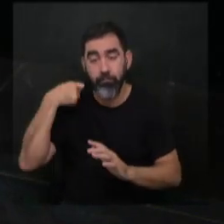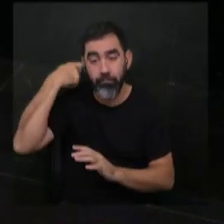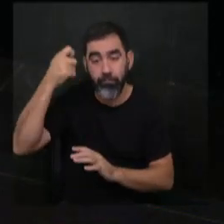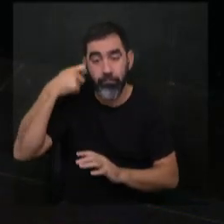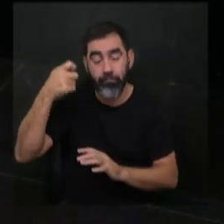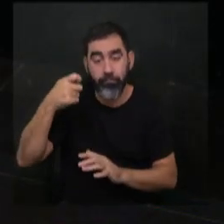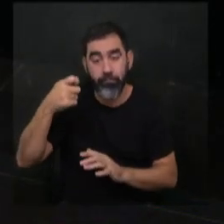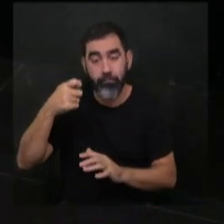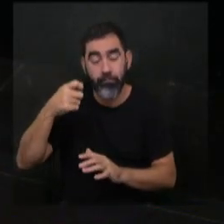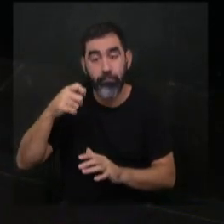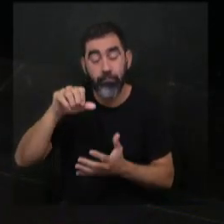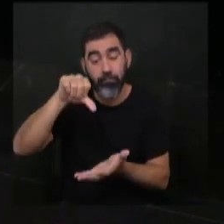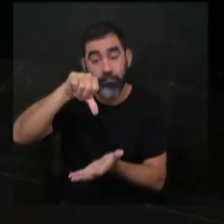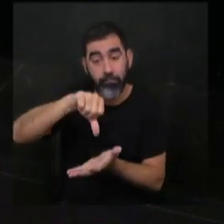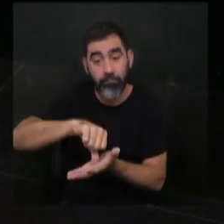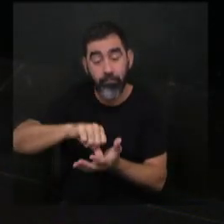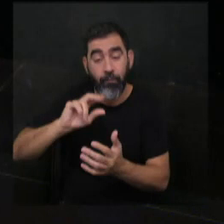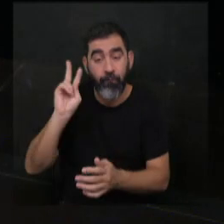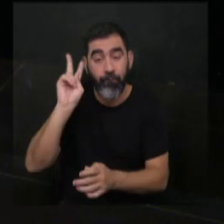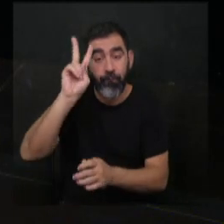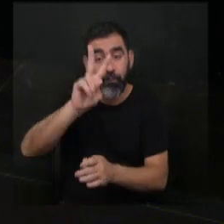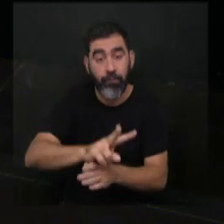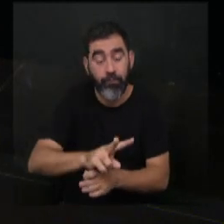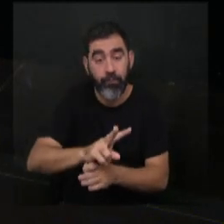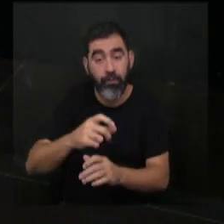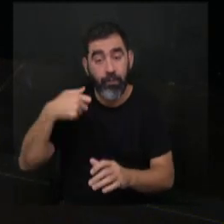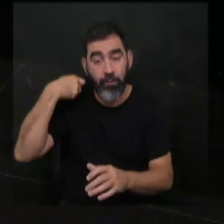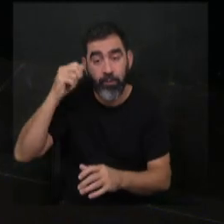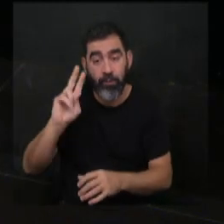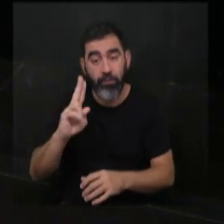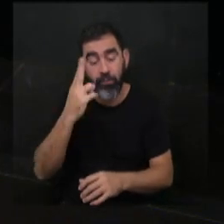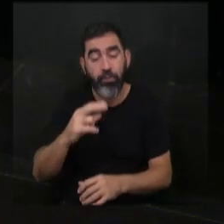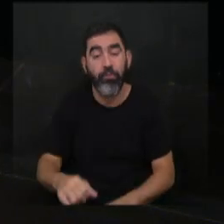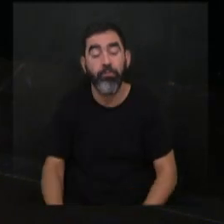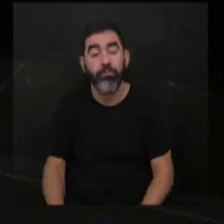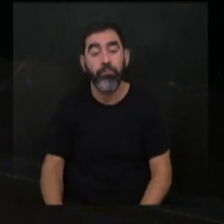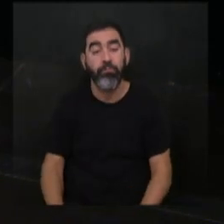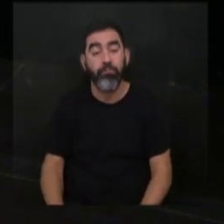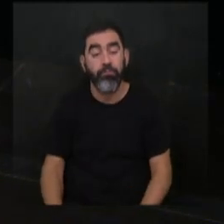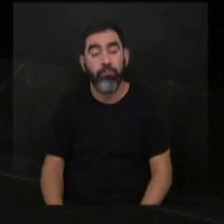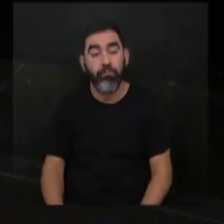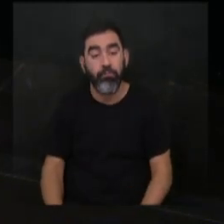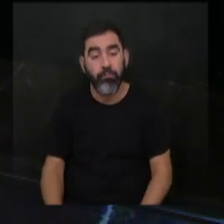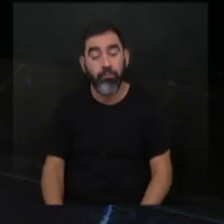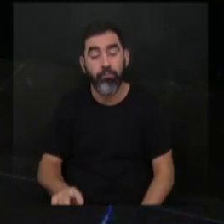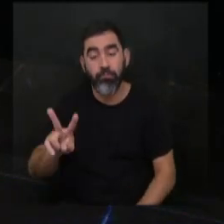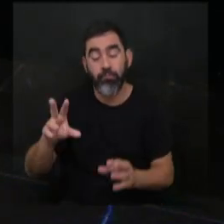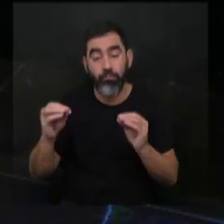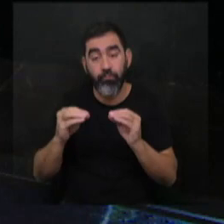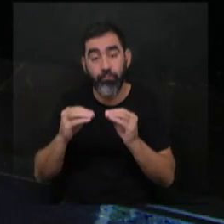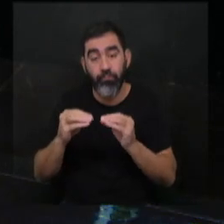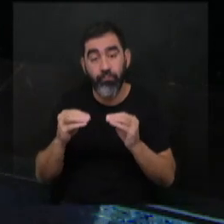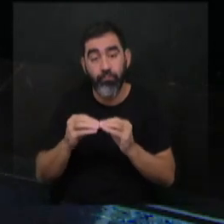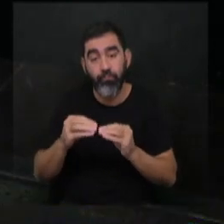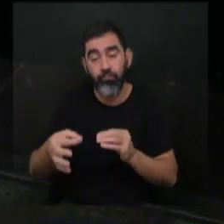la República Saharaui visitó la Escuela de Cine de Uruguay, la ECU, y desde allí dos compañeros de Agustina que estuvieron